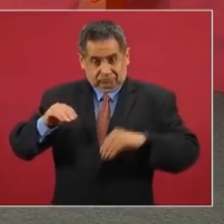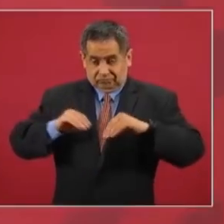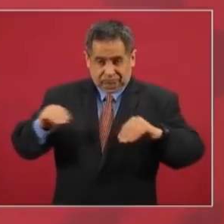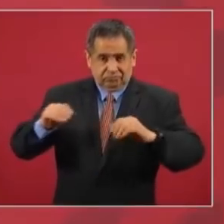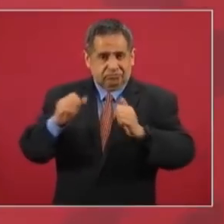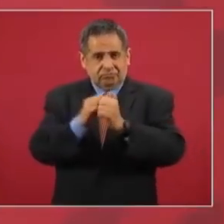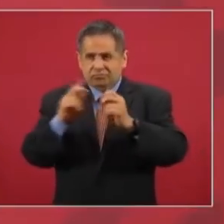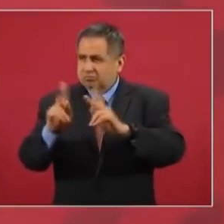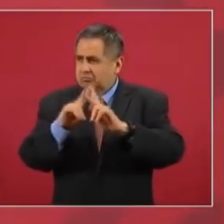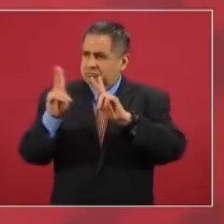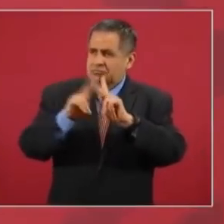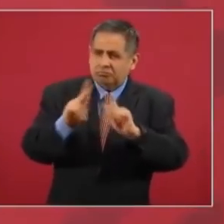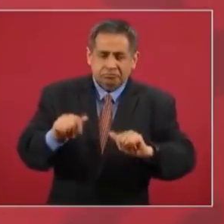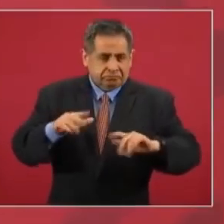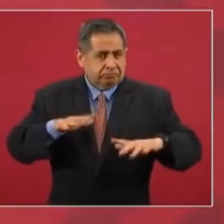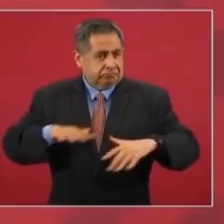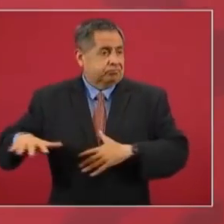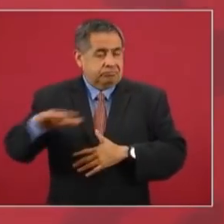pacífico